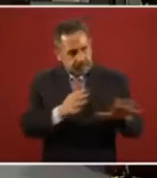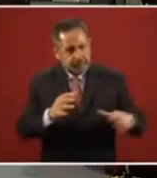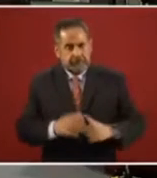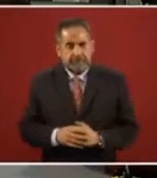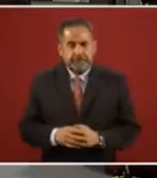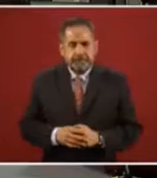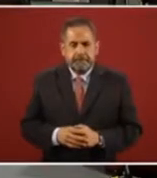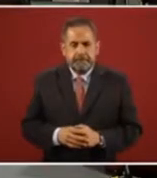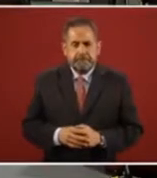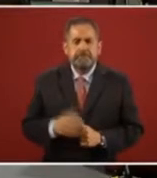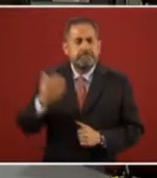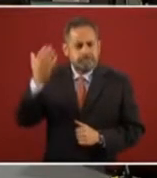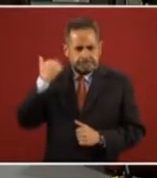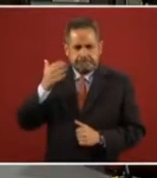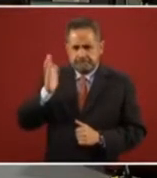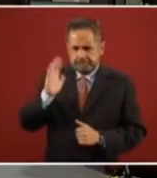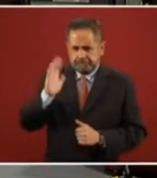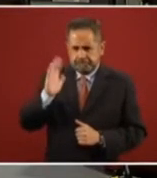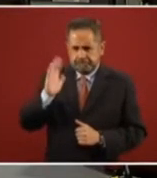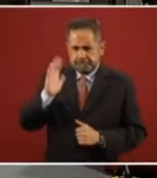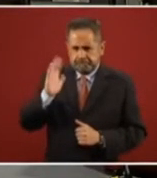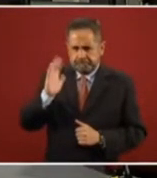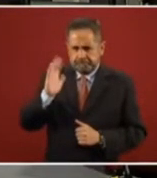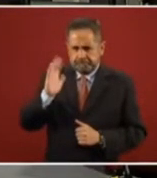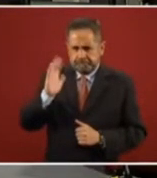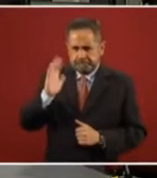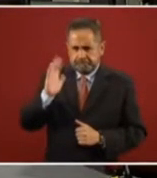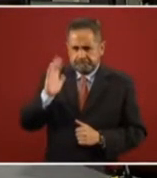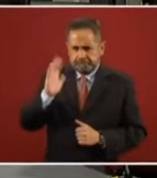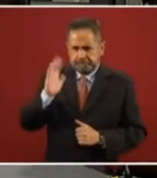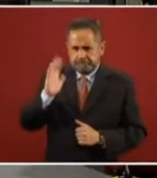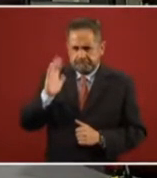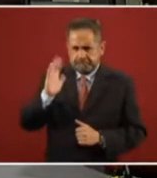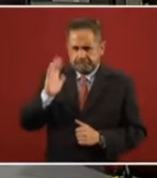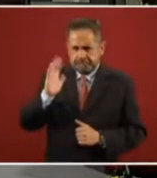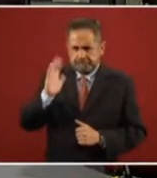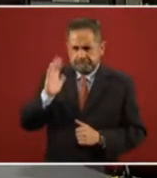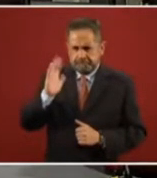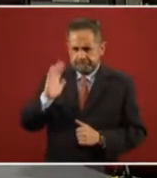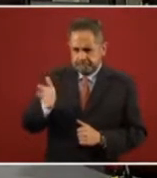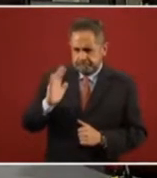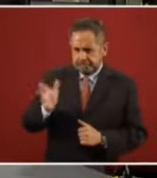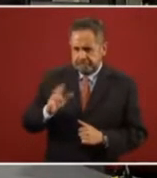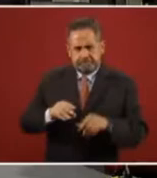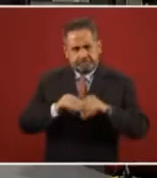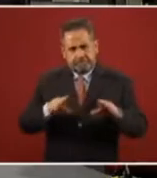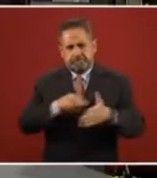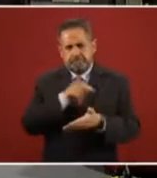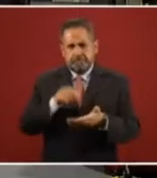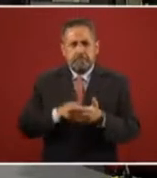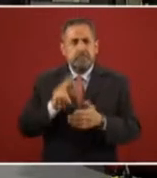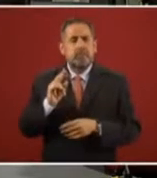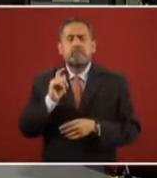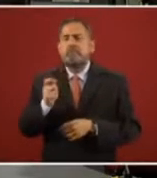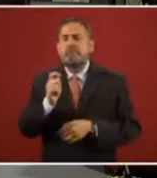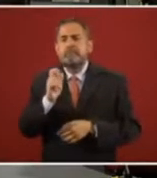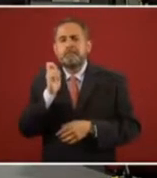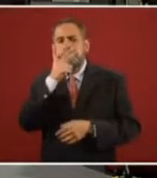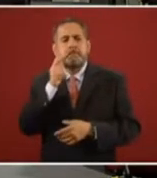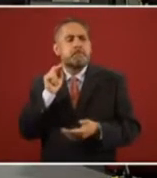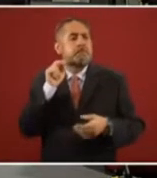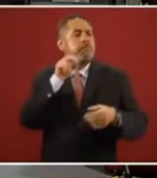que ya lo hemos hecho en otros casos en guayabal sortean de sean a veces es de chihuahua